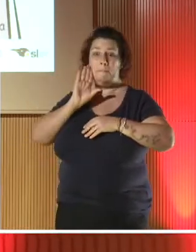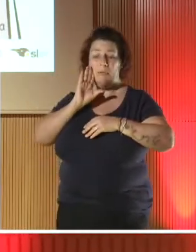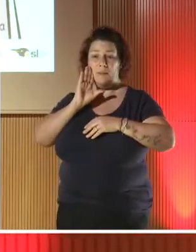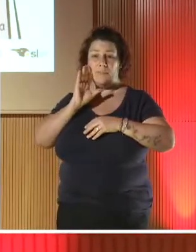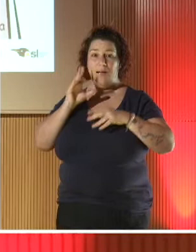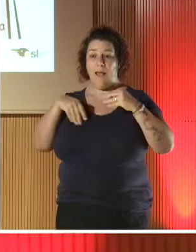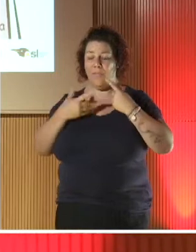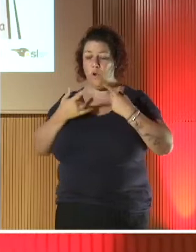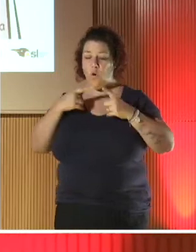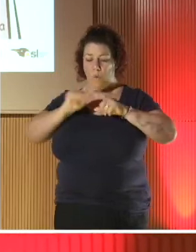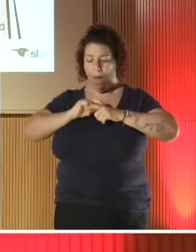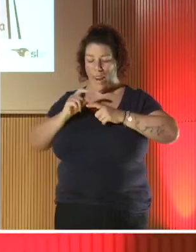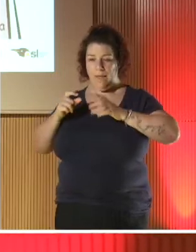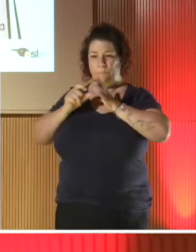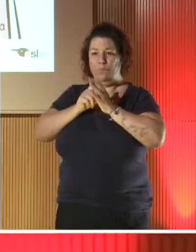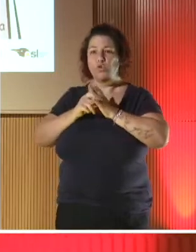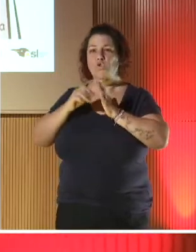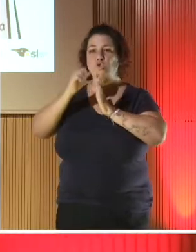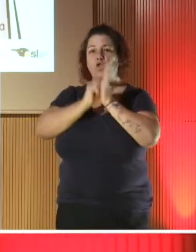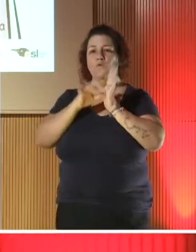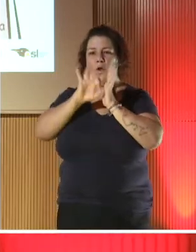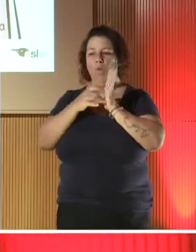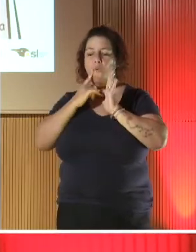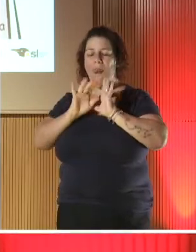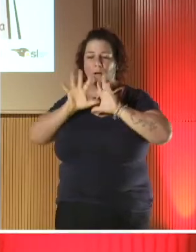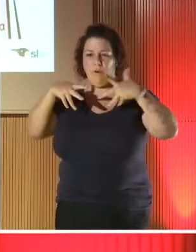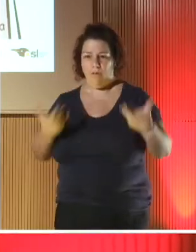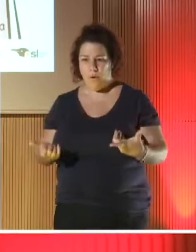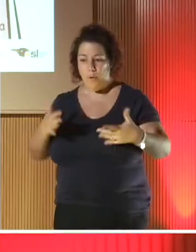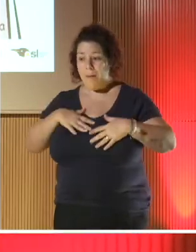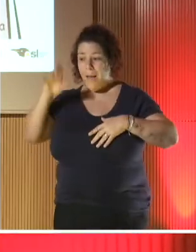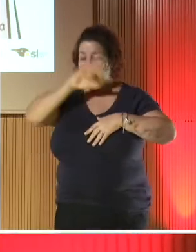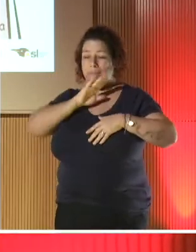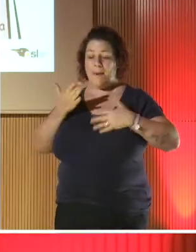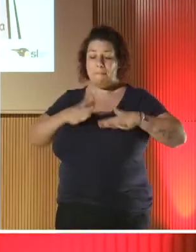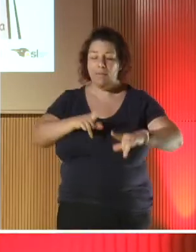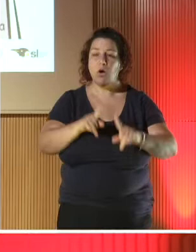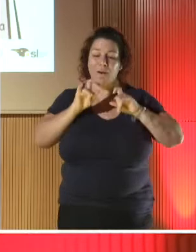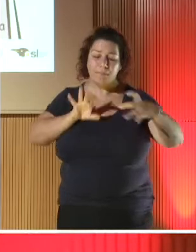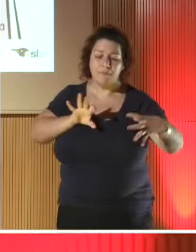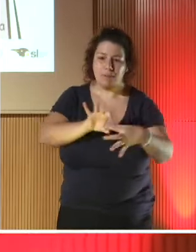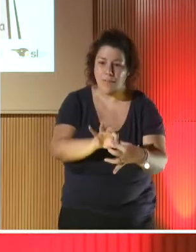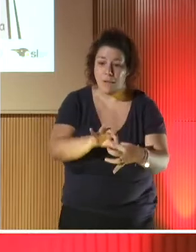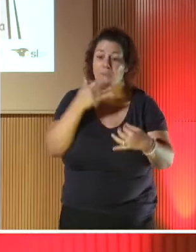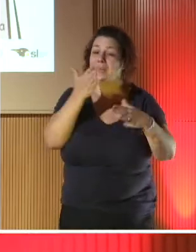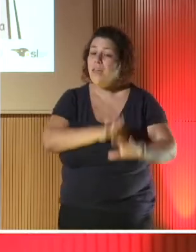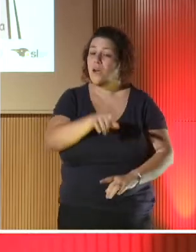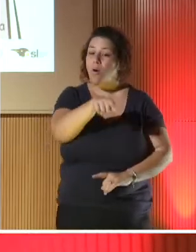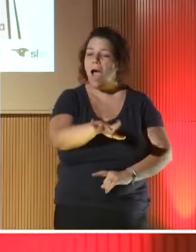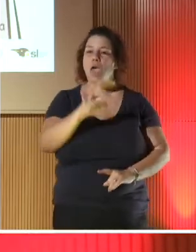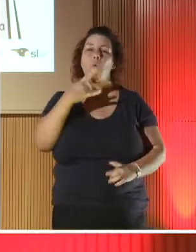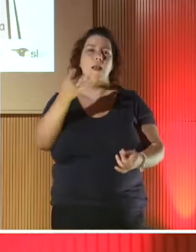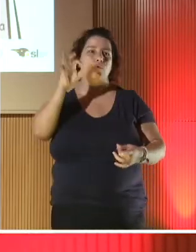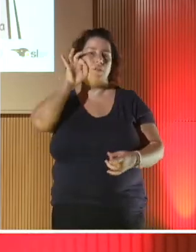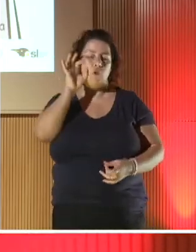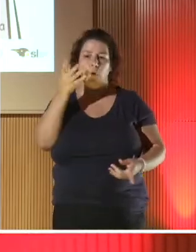Una actualización. Nos enseña a ser los padres que nuestros hijos necesitan. Porque al final, aunque tu hijo tenga un síndrome